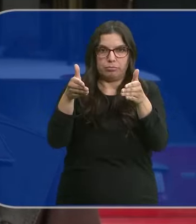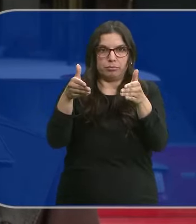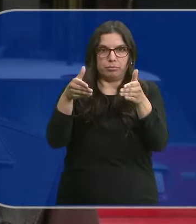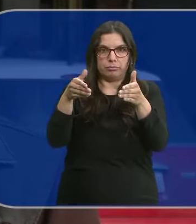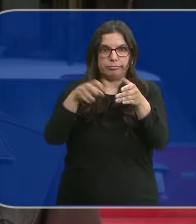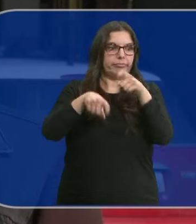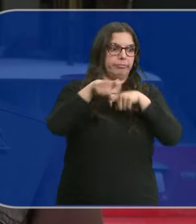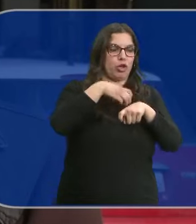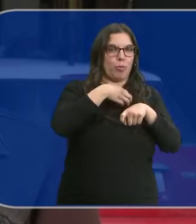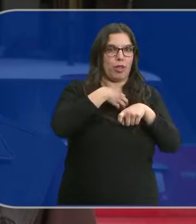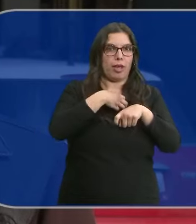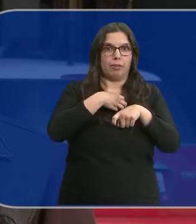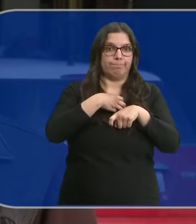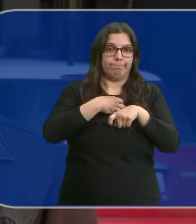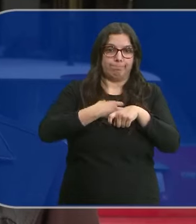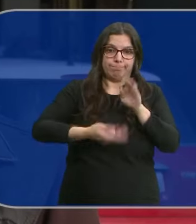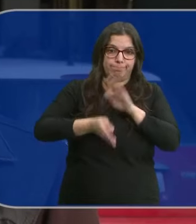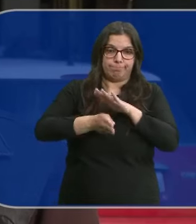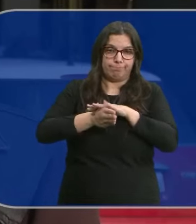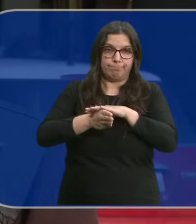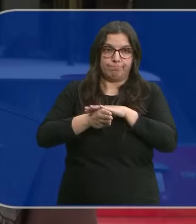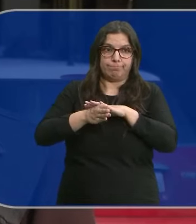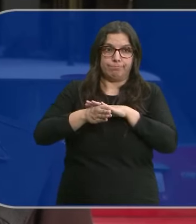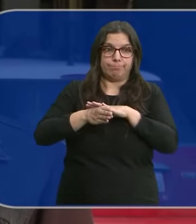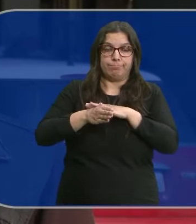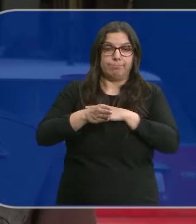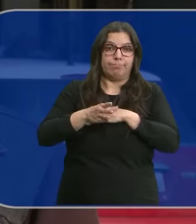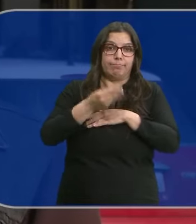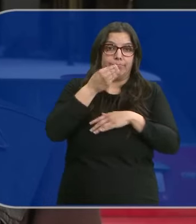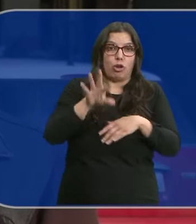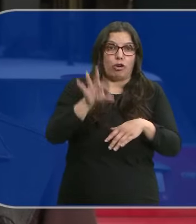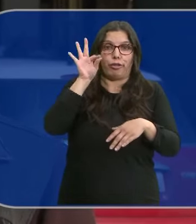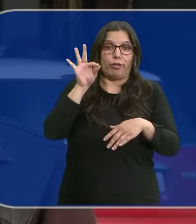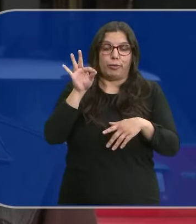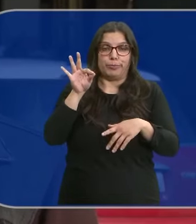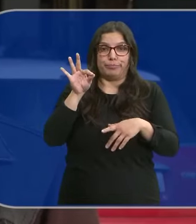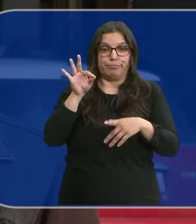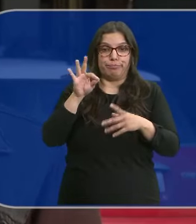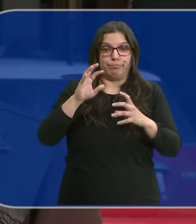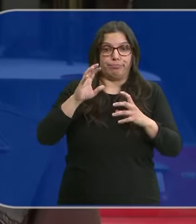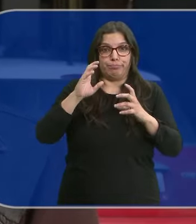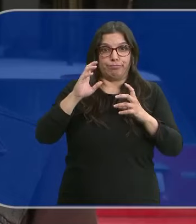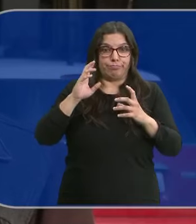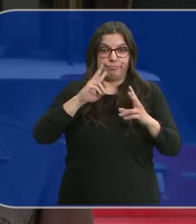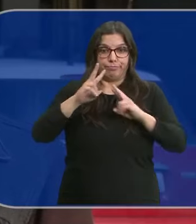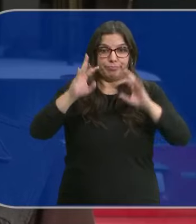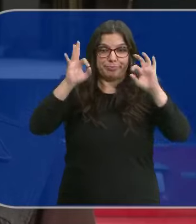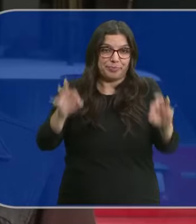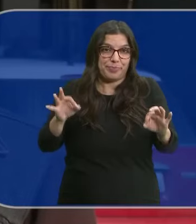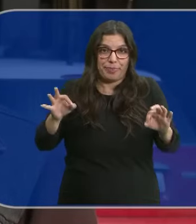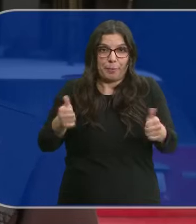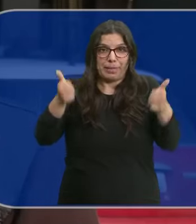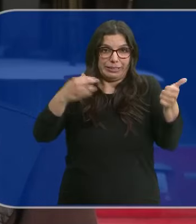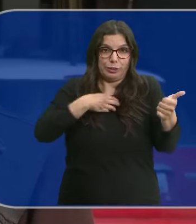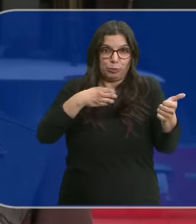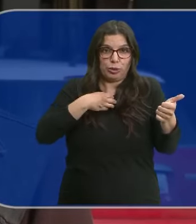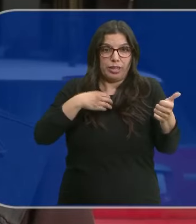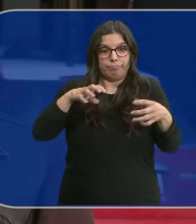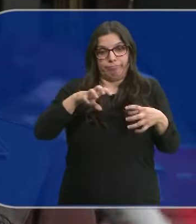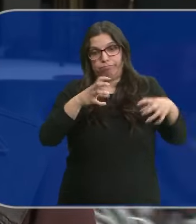dar vuelta atrás y bueno, pues cogió la mejor opción, reaccionó como se puede reaccionar en ese